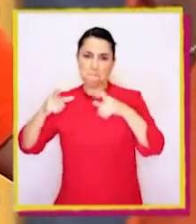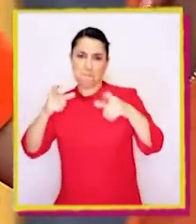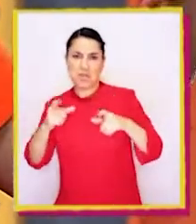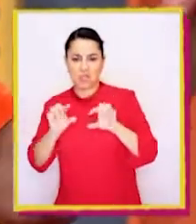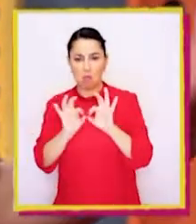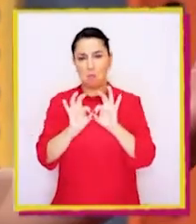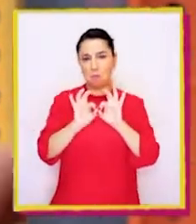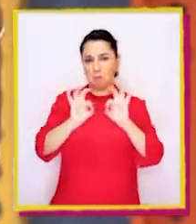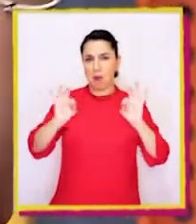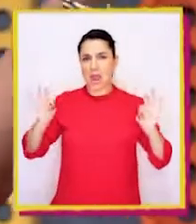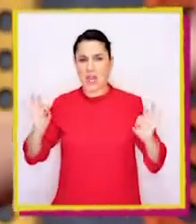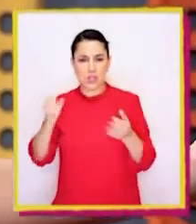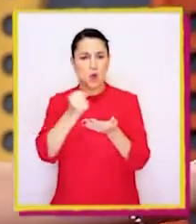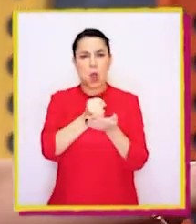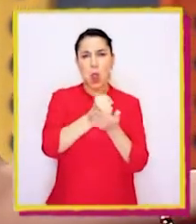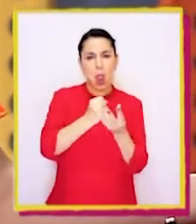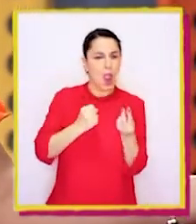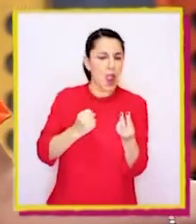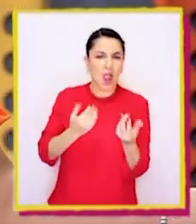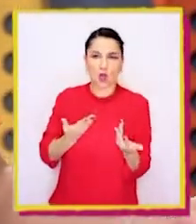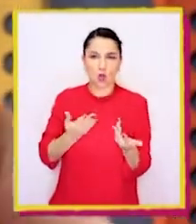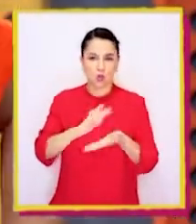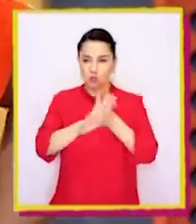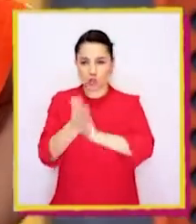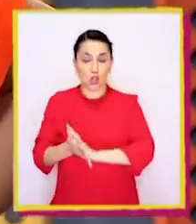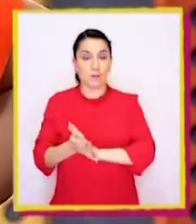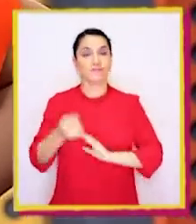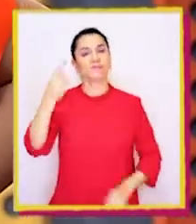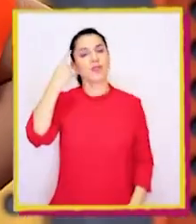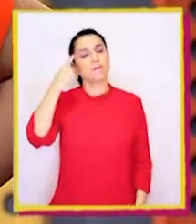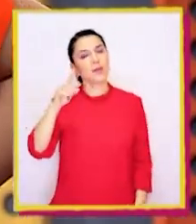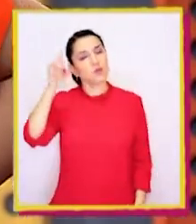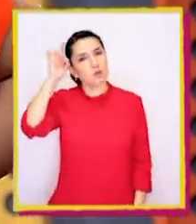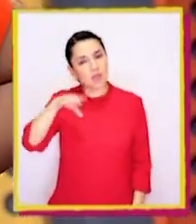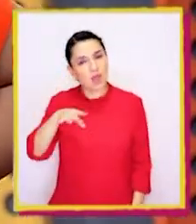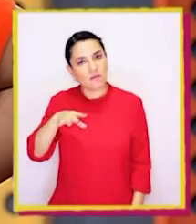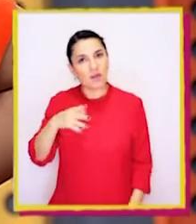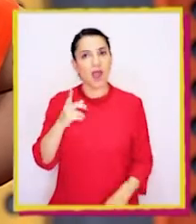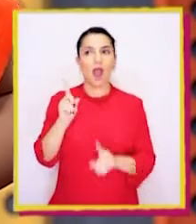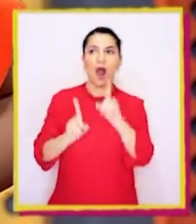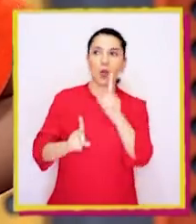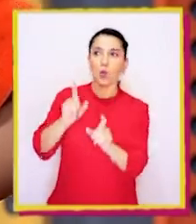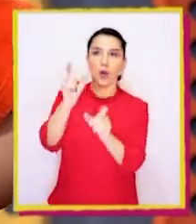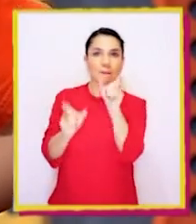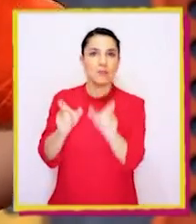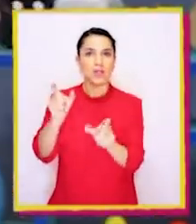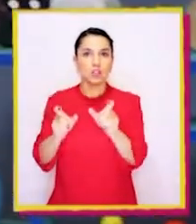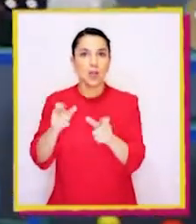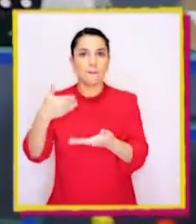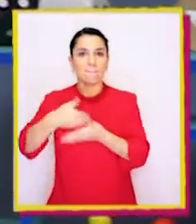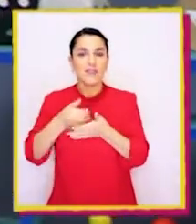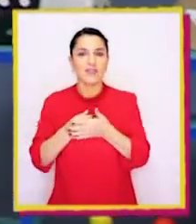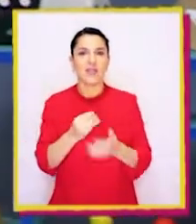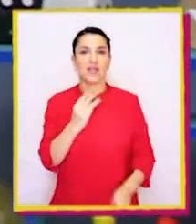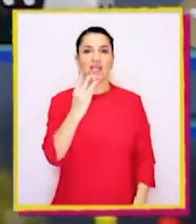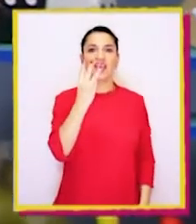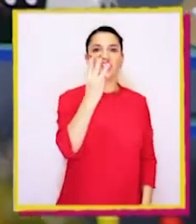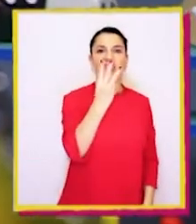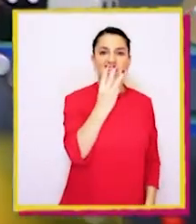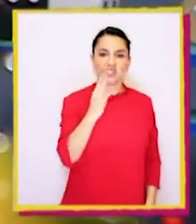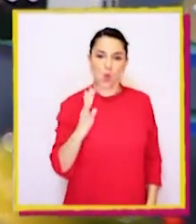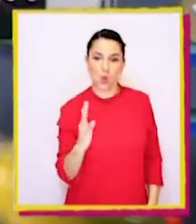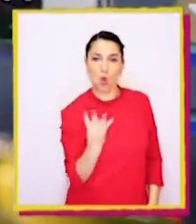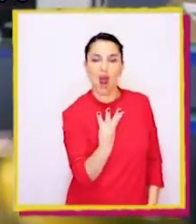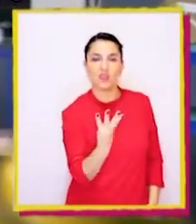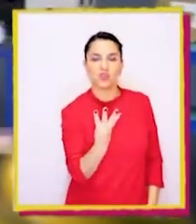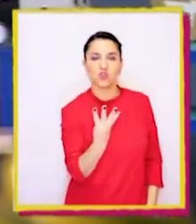un palito de ajo, algo entero. ¿Pero saben qué me he dado cuenta? Hay gente que pide tres cuartos de pizza. Hay